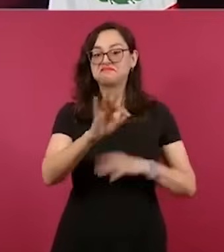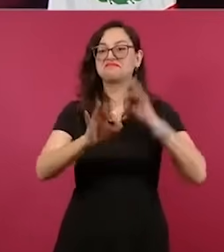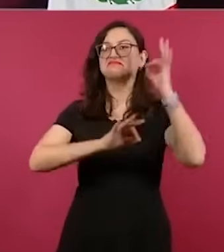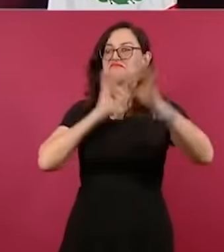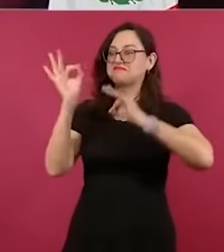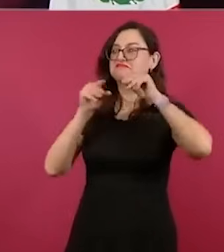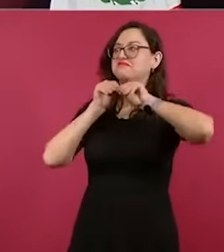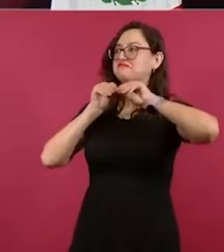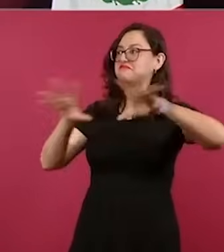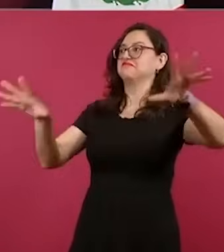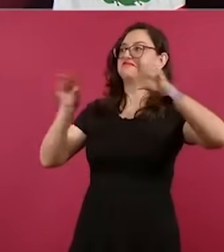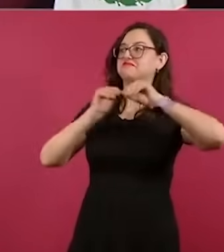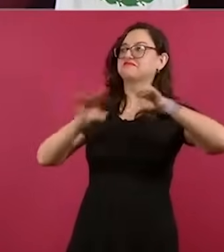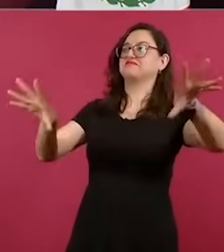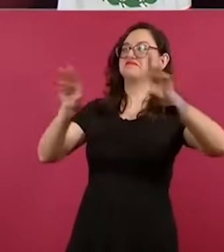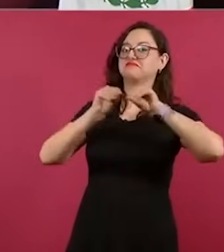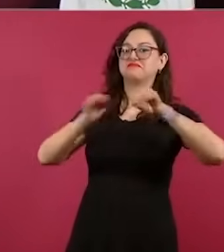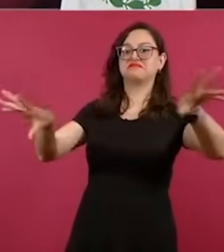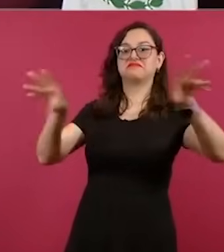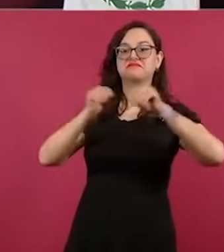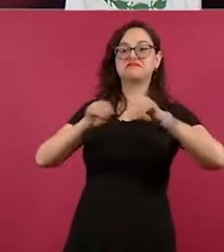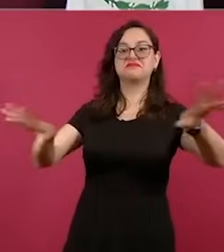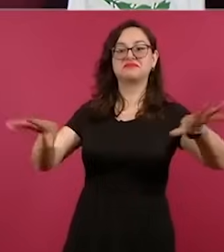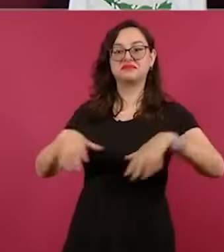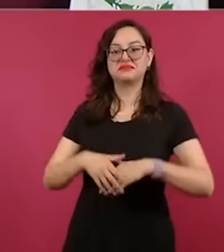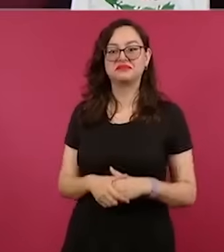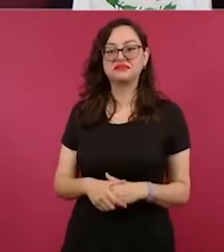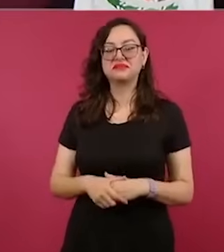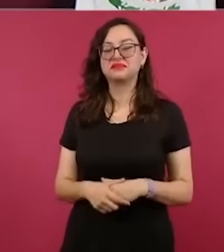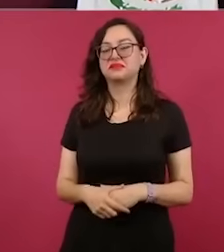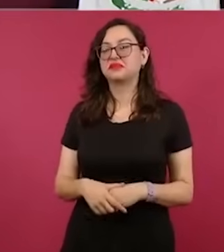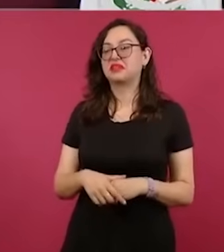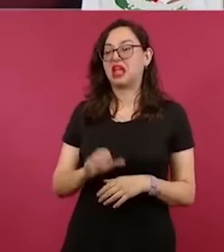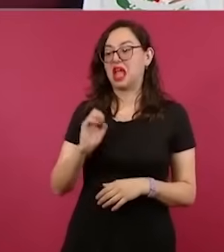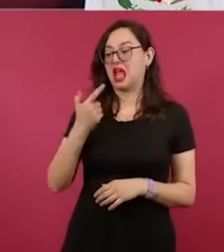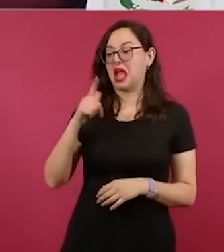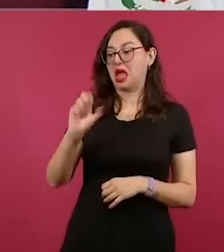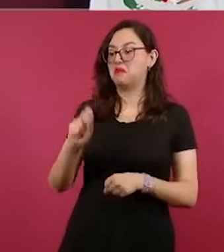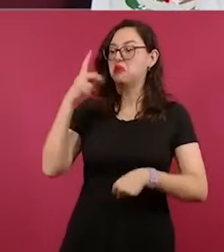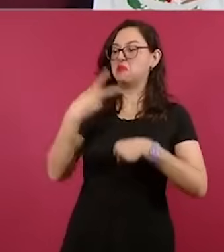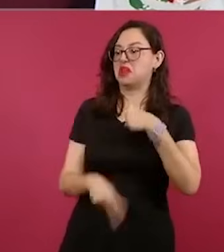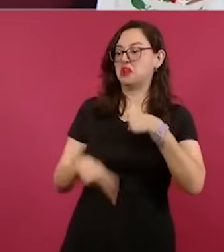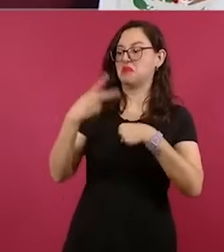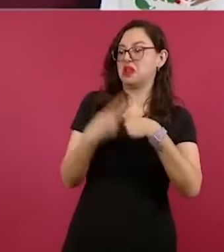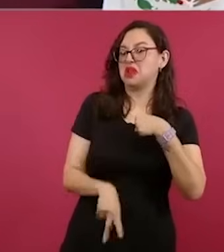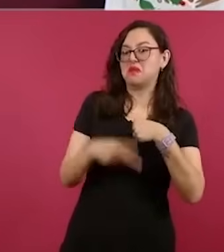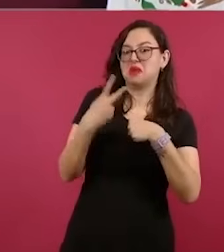toda la guerra sucia de López Obrador, peligro para México,